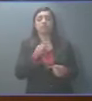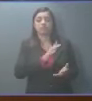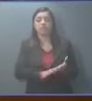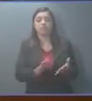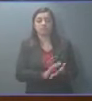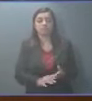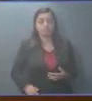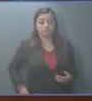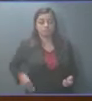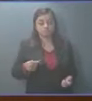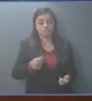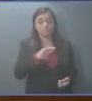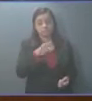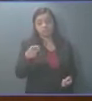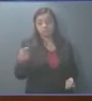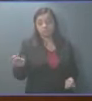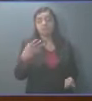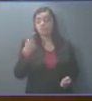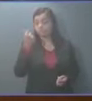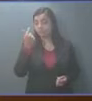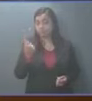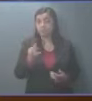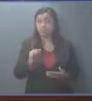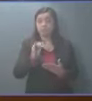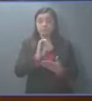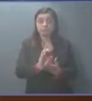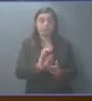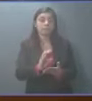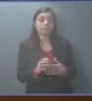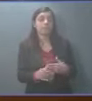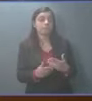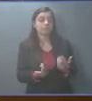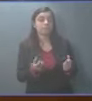gasto y qué bueno que hagan mención de la inversión que se hizo porque ahora